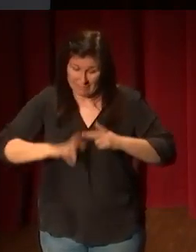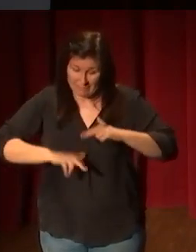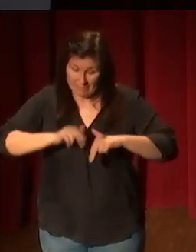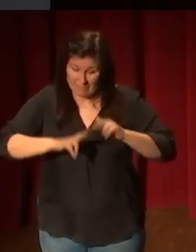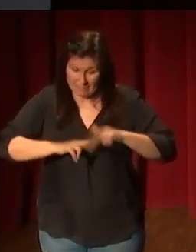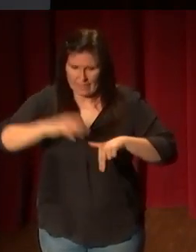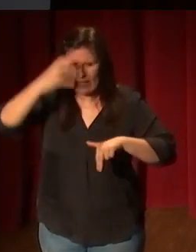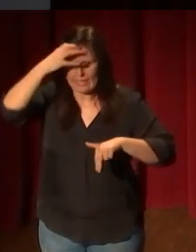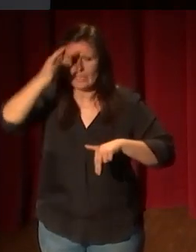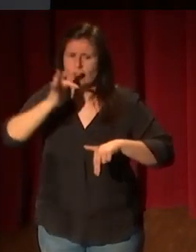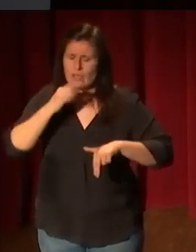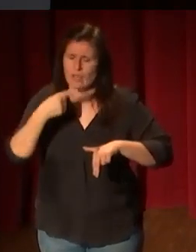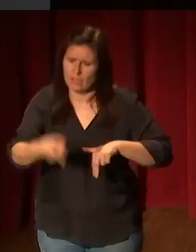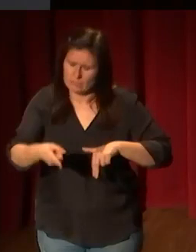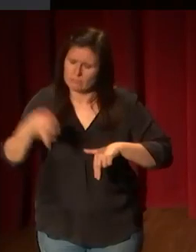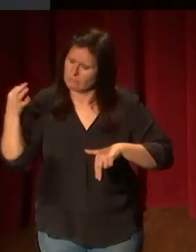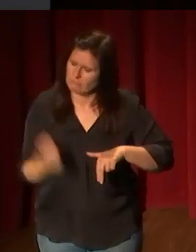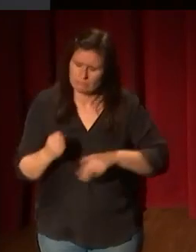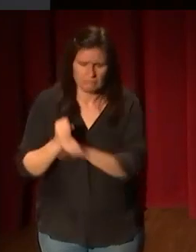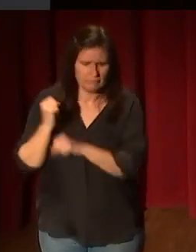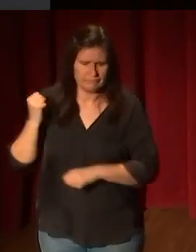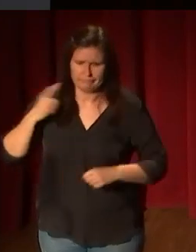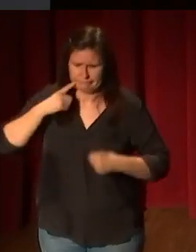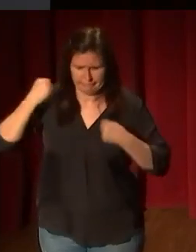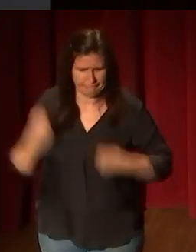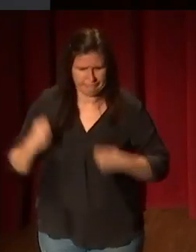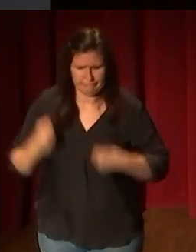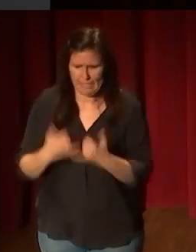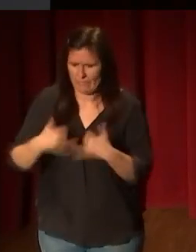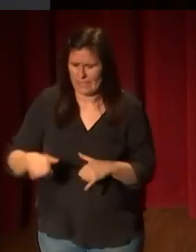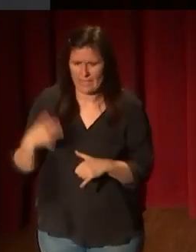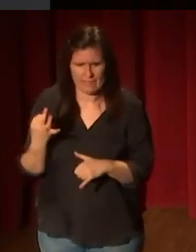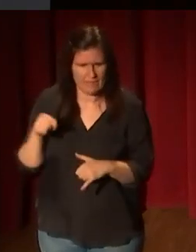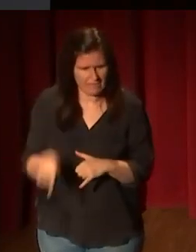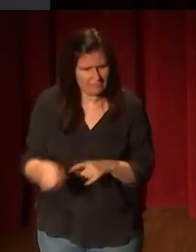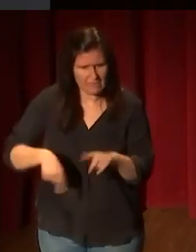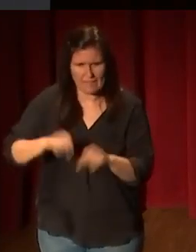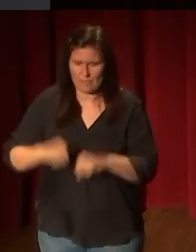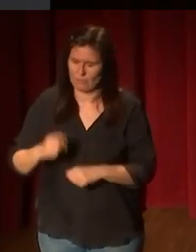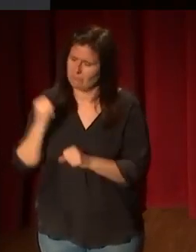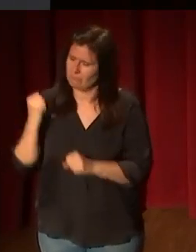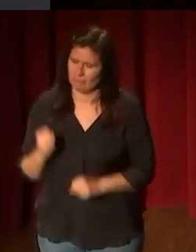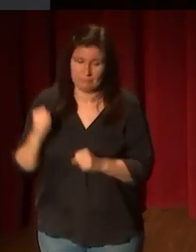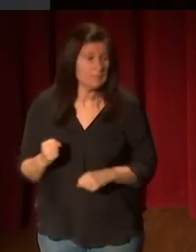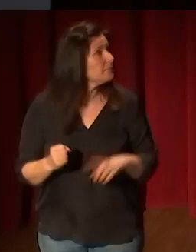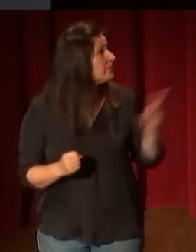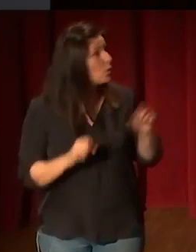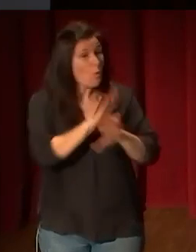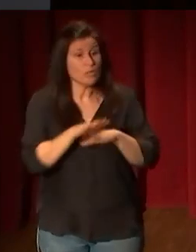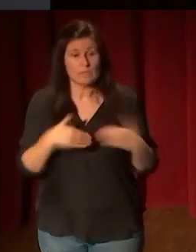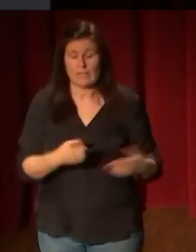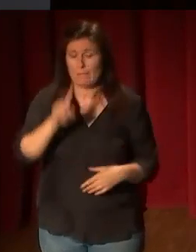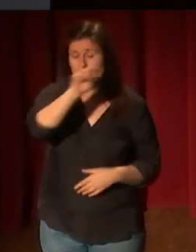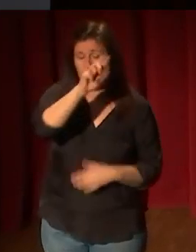los reyes insistiendo en celebrar allí sus grandes fiestas las últimas son las que tienen ustedes en pantalla en